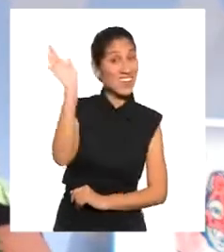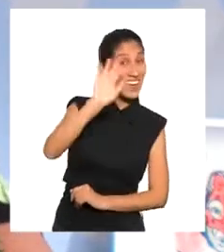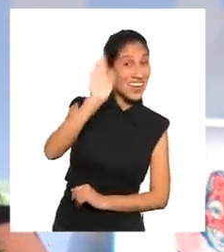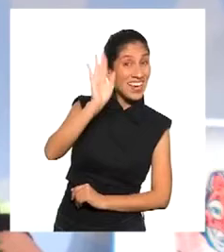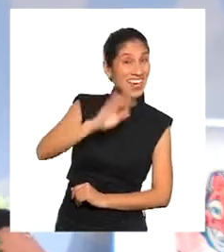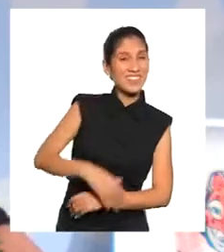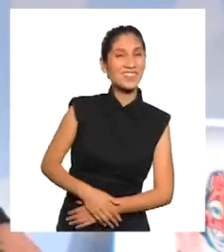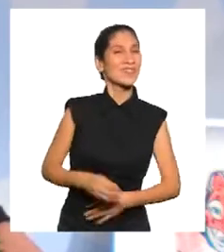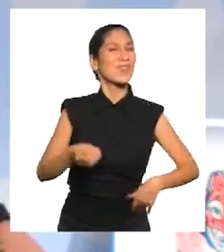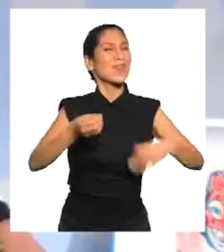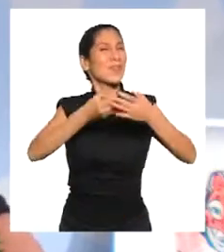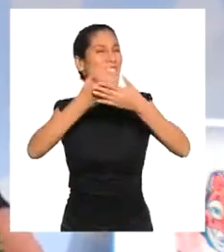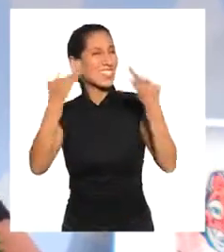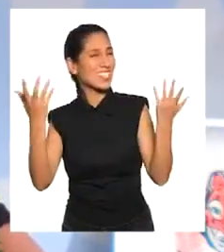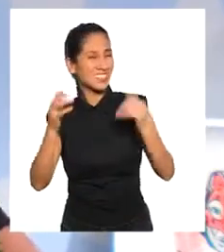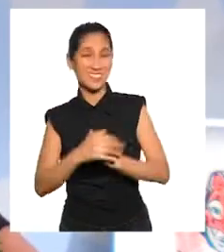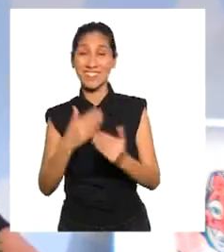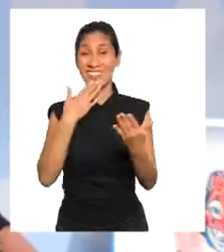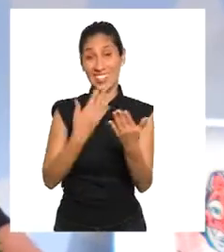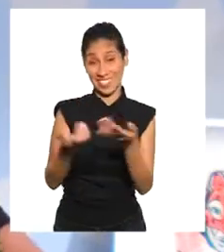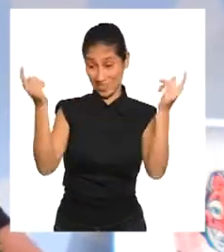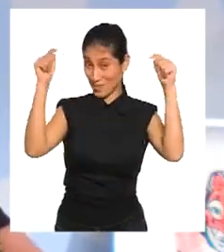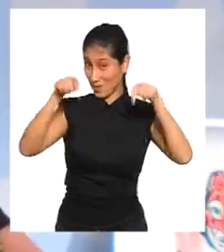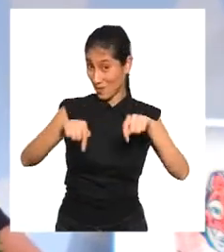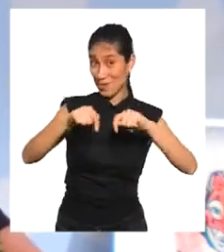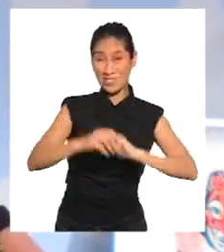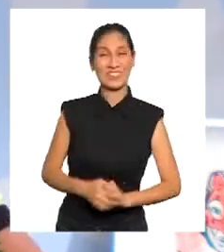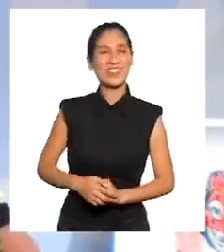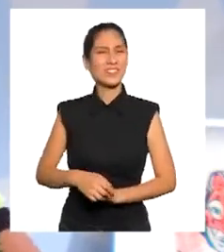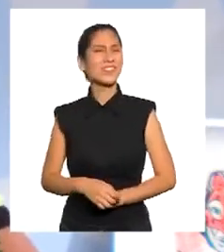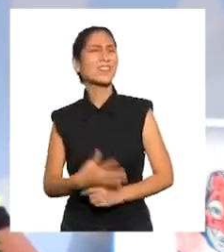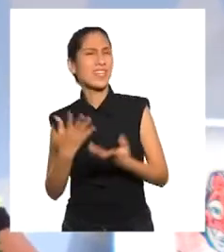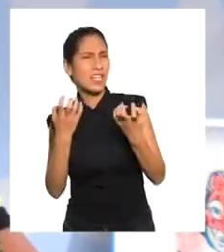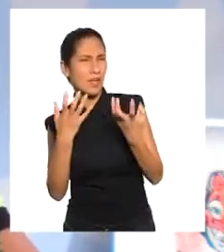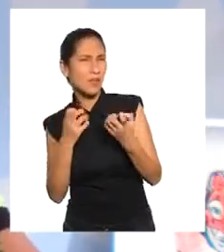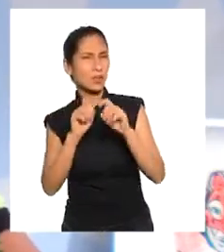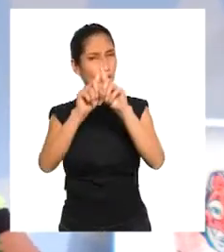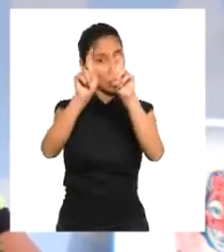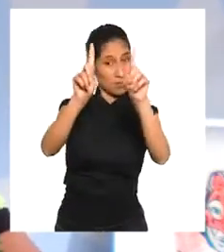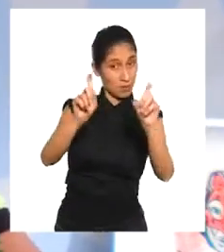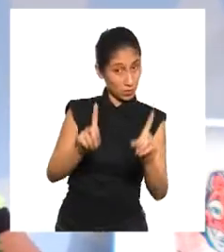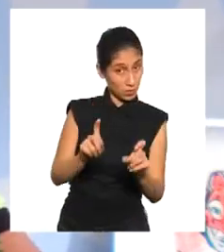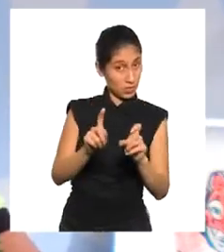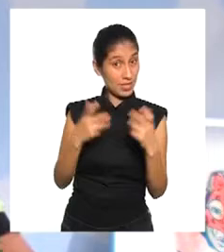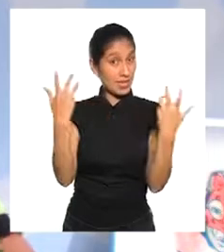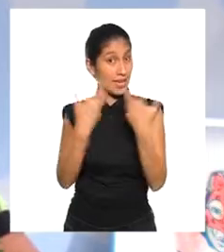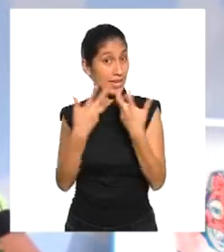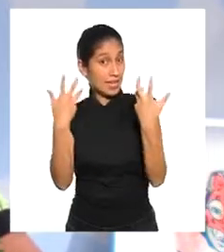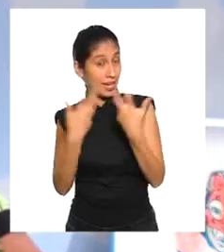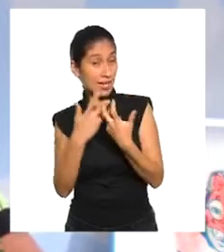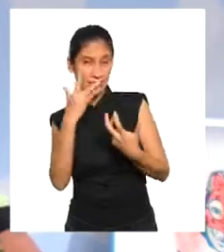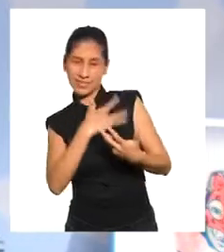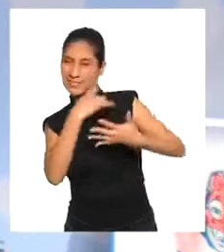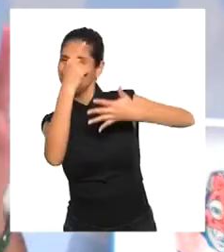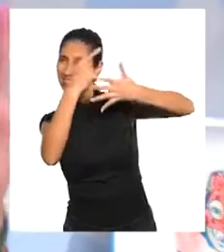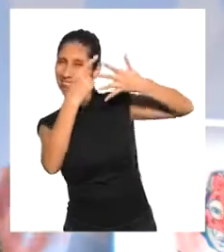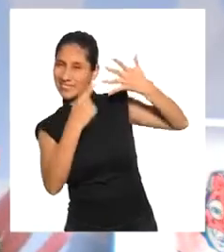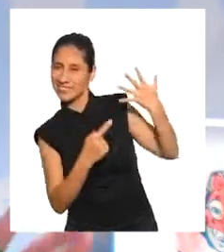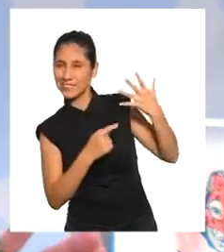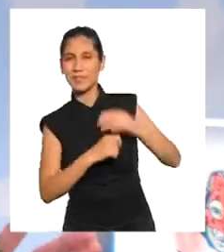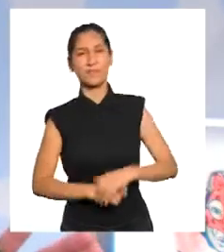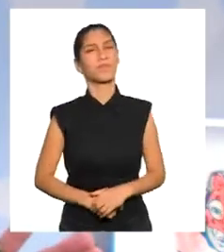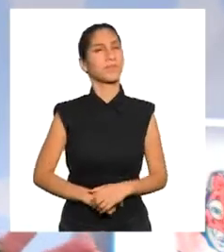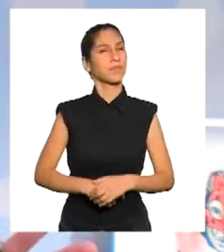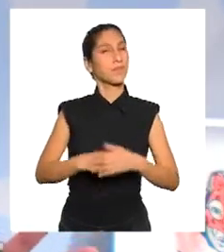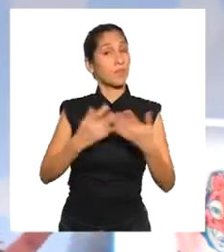Hola, ¿cómo estás? Gracias por atender nuestro llamado. Quisiéramos hacerte unas preguntas relacionadas a las emociones.